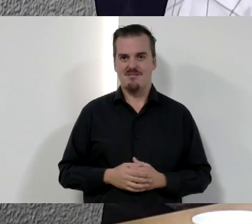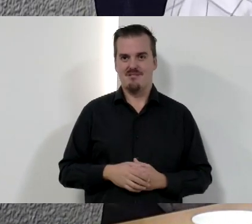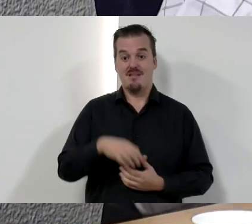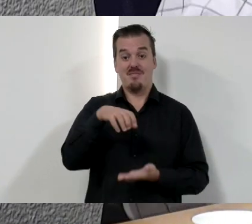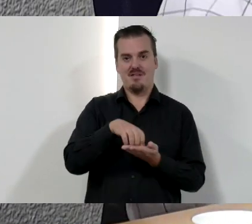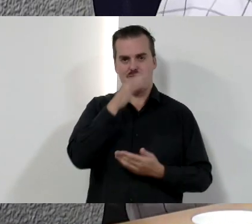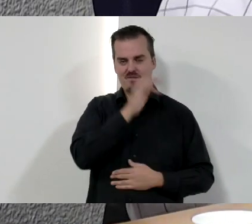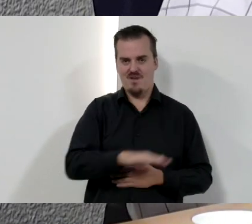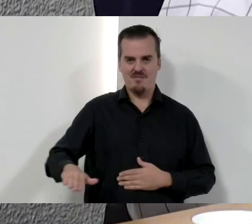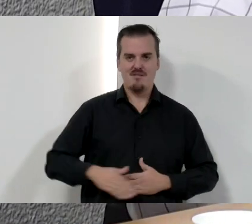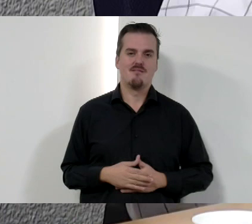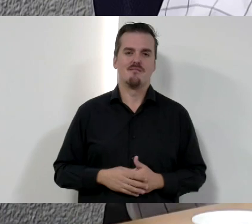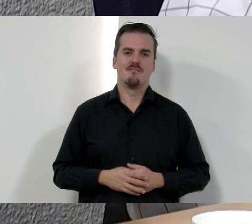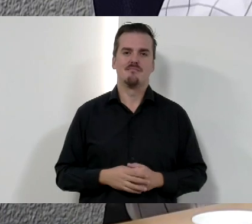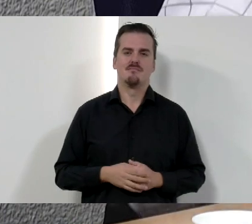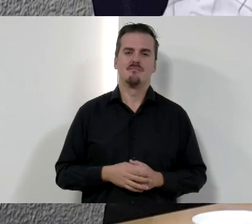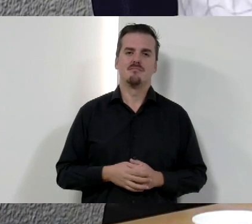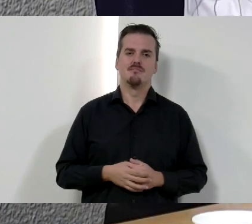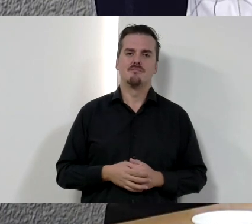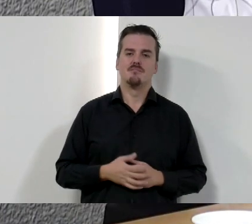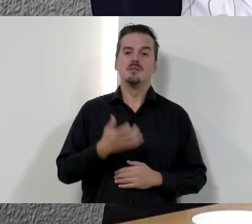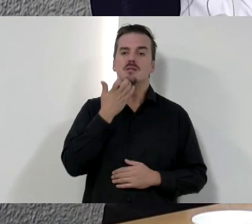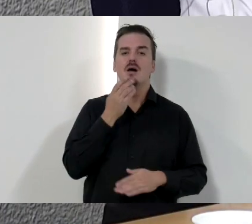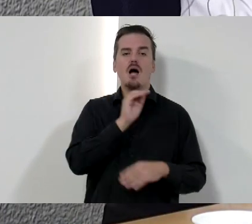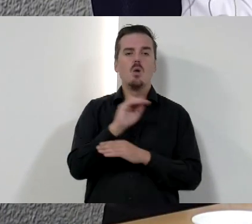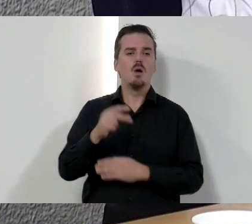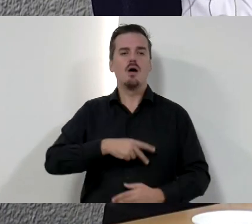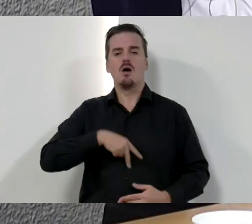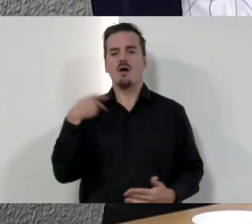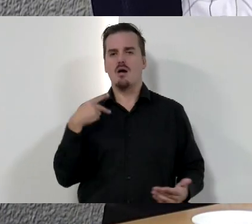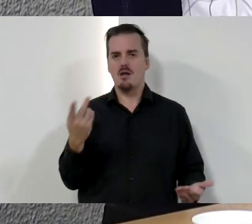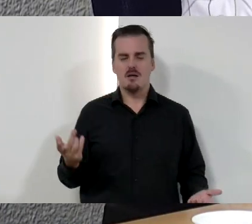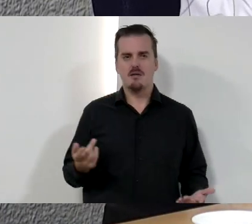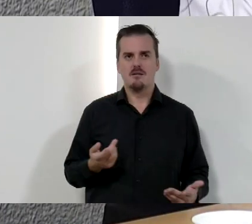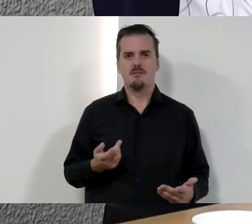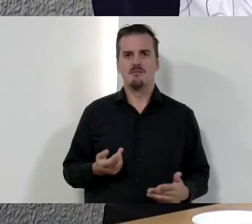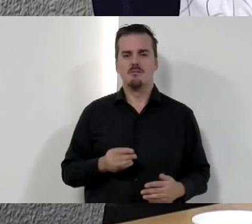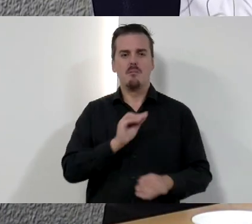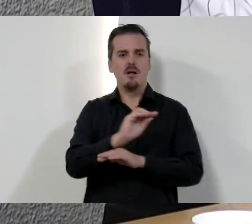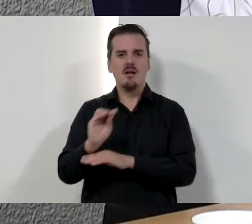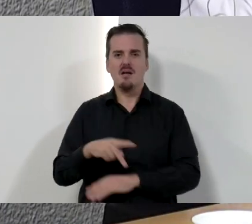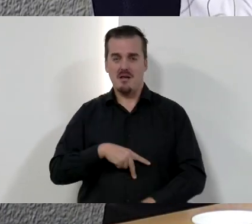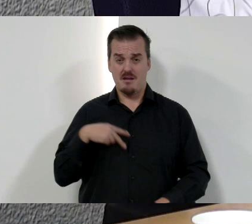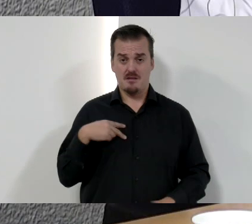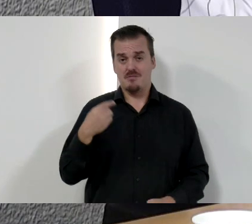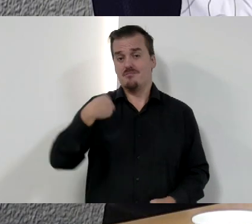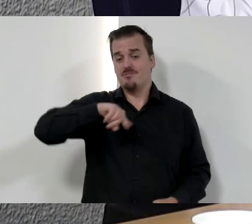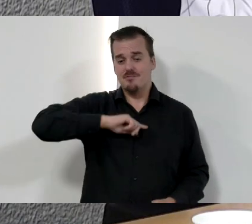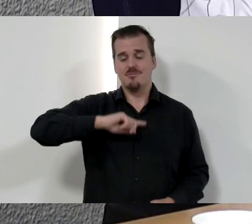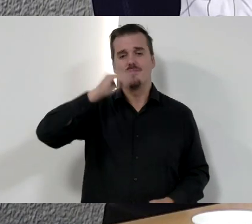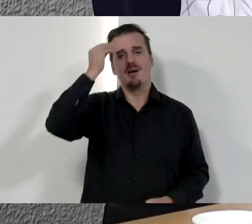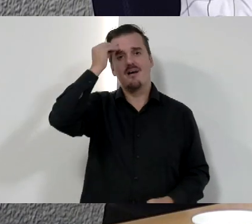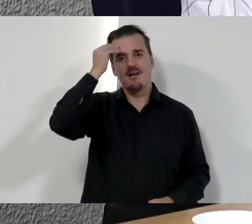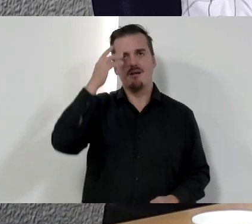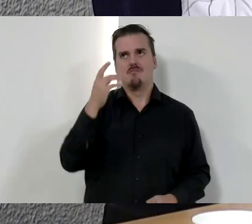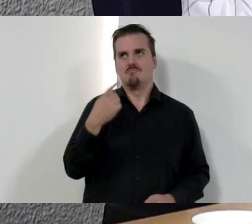infancia. Y en cuanto a las ayudas genéricas y partidas generales, pues creemos que estamos